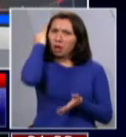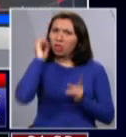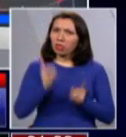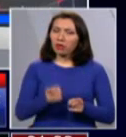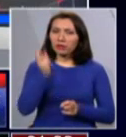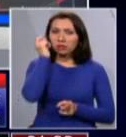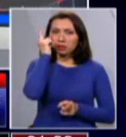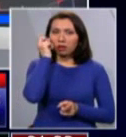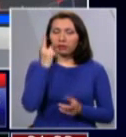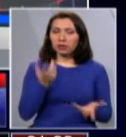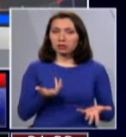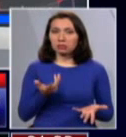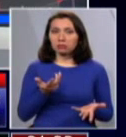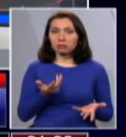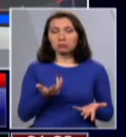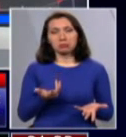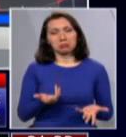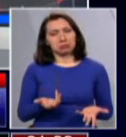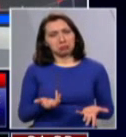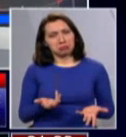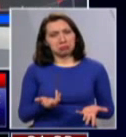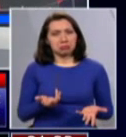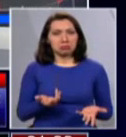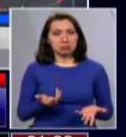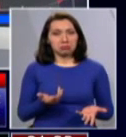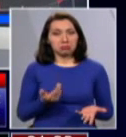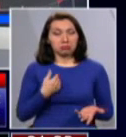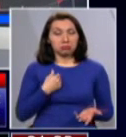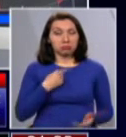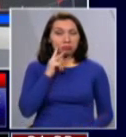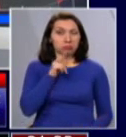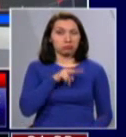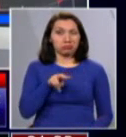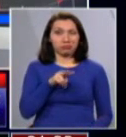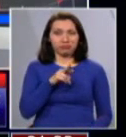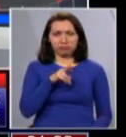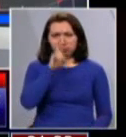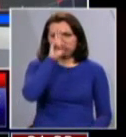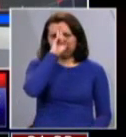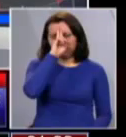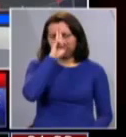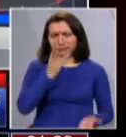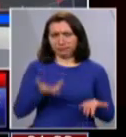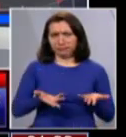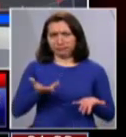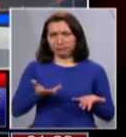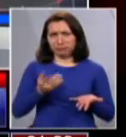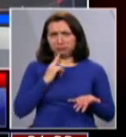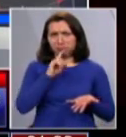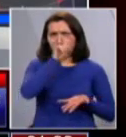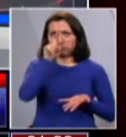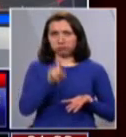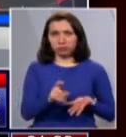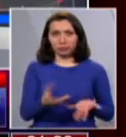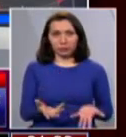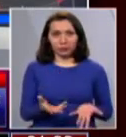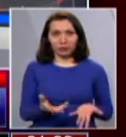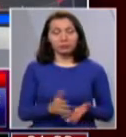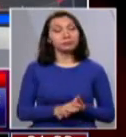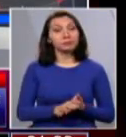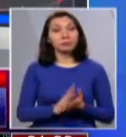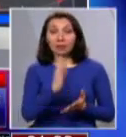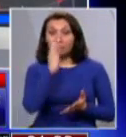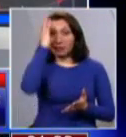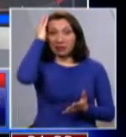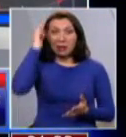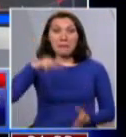saber es como que aún no lo mueven naturalmente a la pregunta no es cierto marco enrique